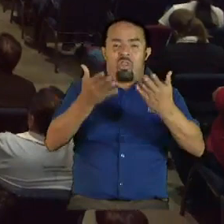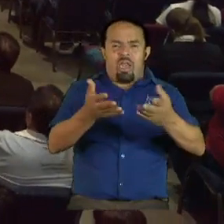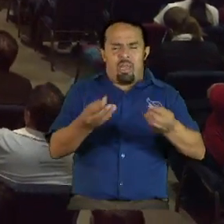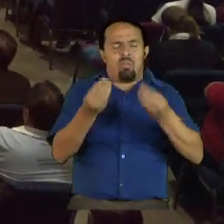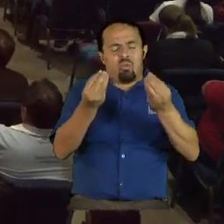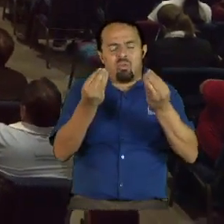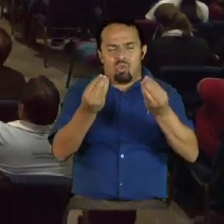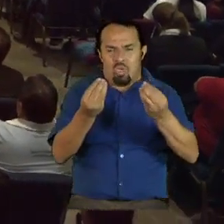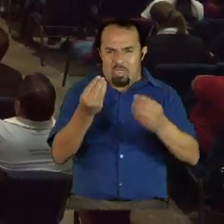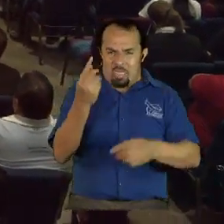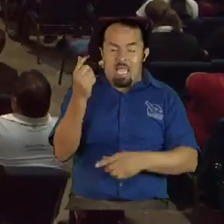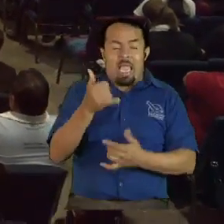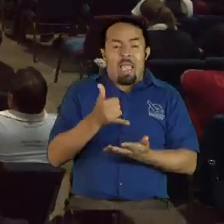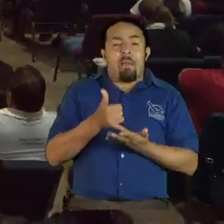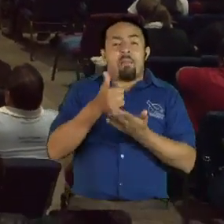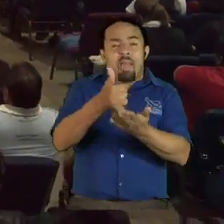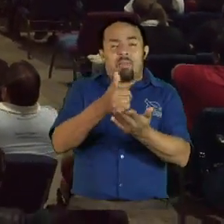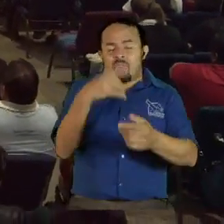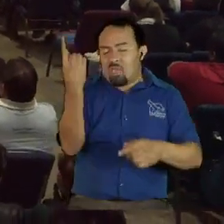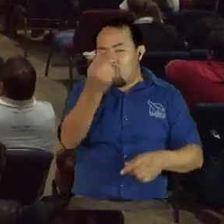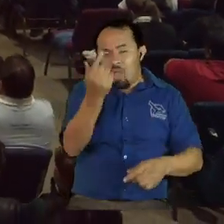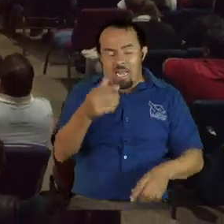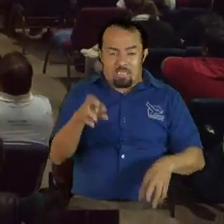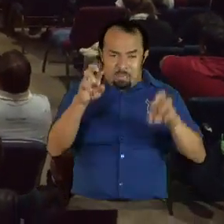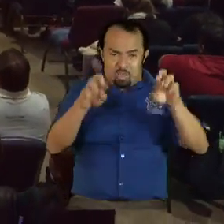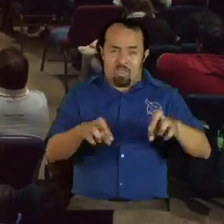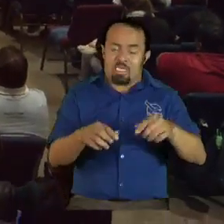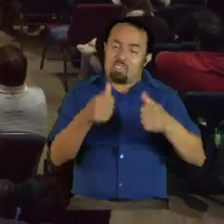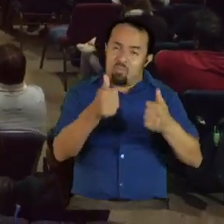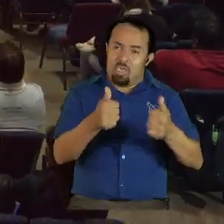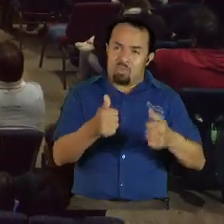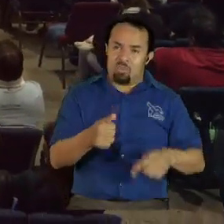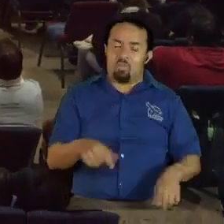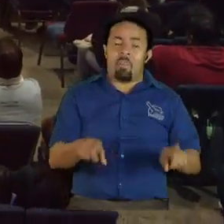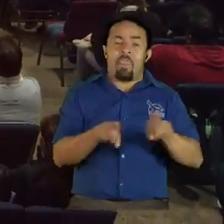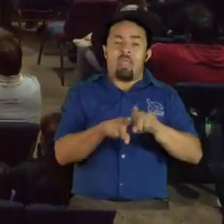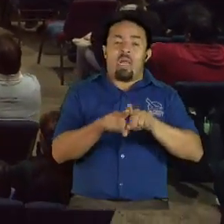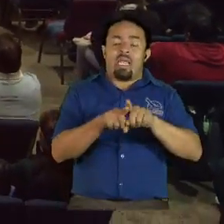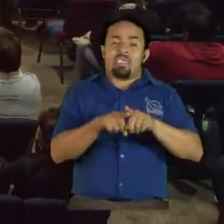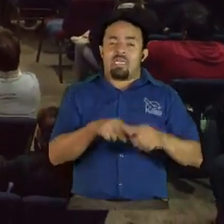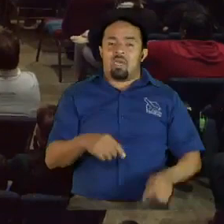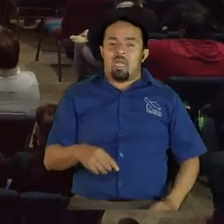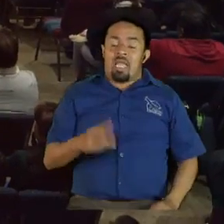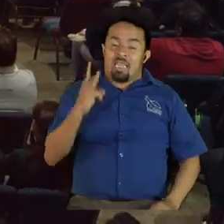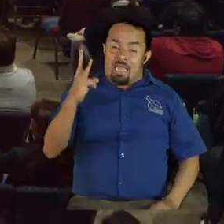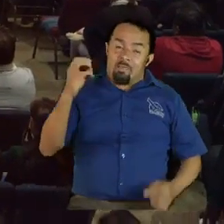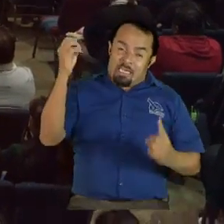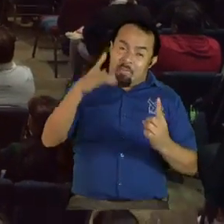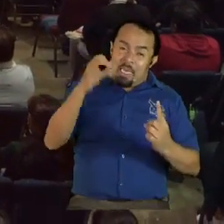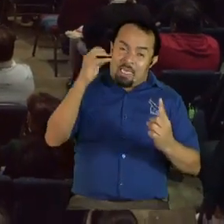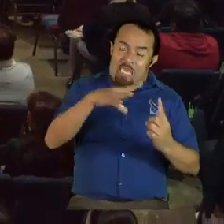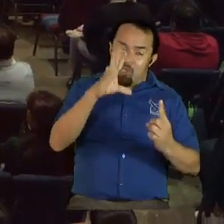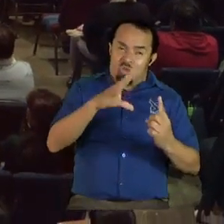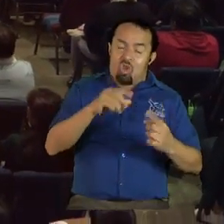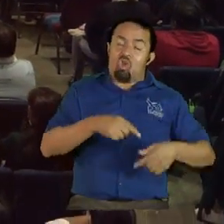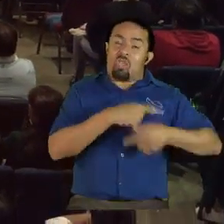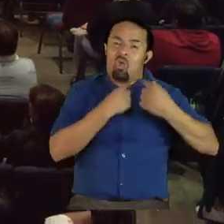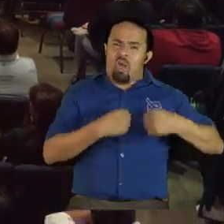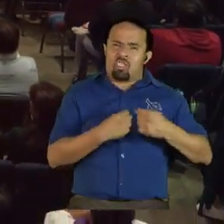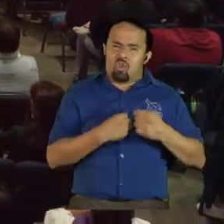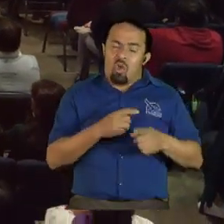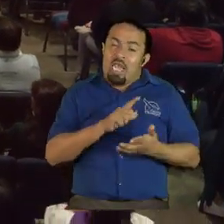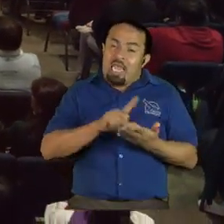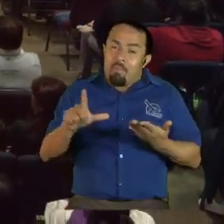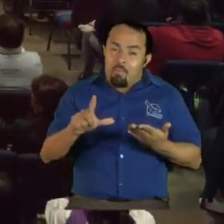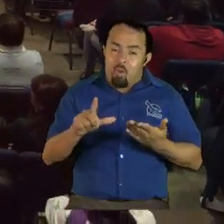Como el que le mencioné en el primer servicio de Mateo capítulo 5, que dice, bienaventurados los de corazón puro, porque